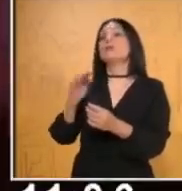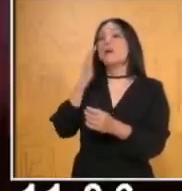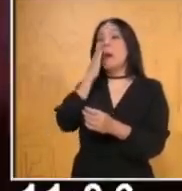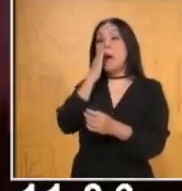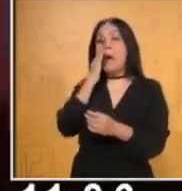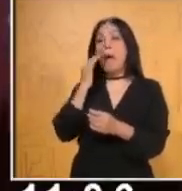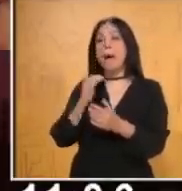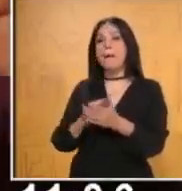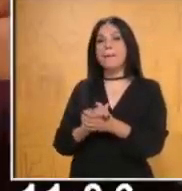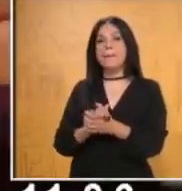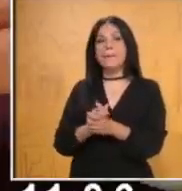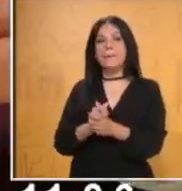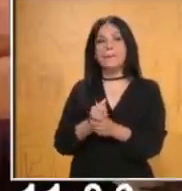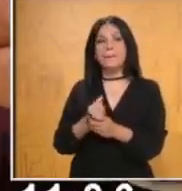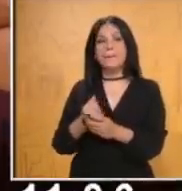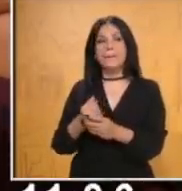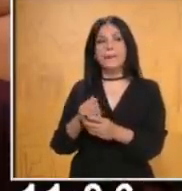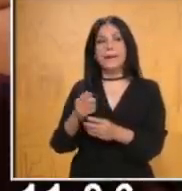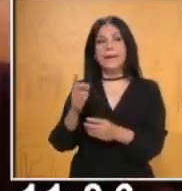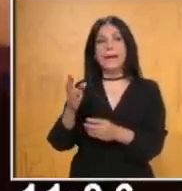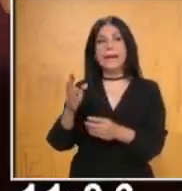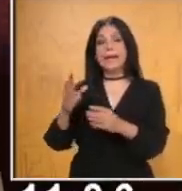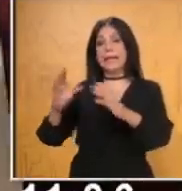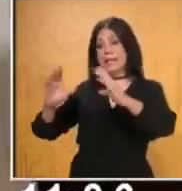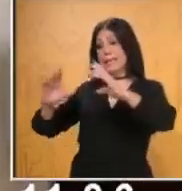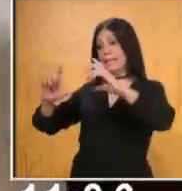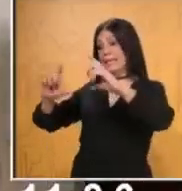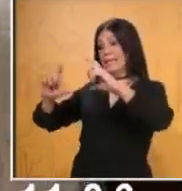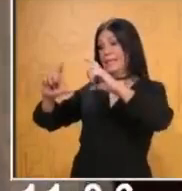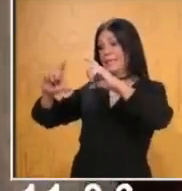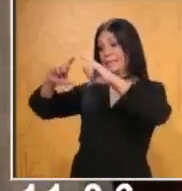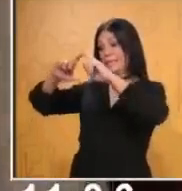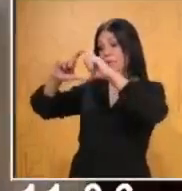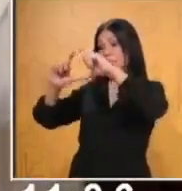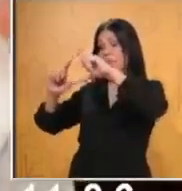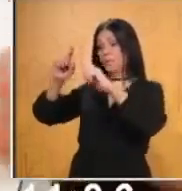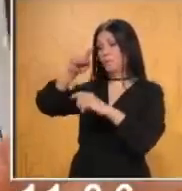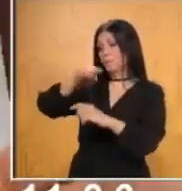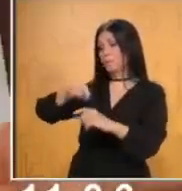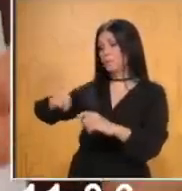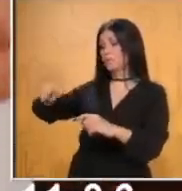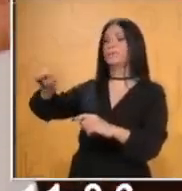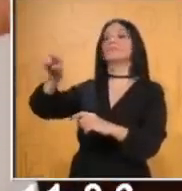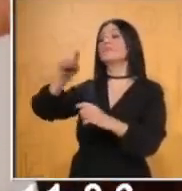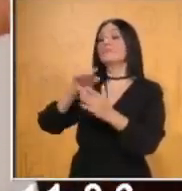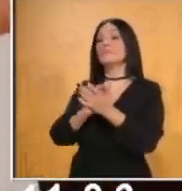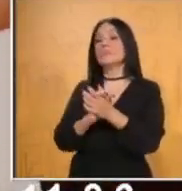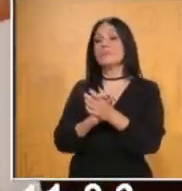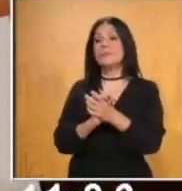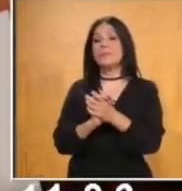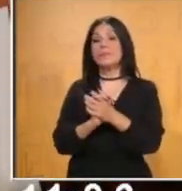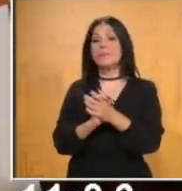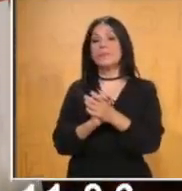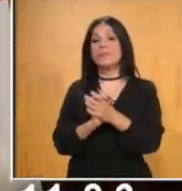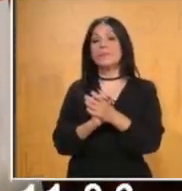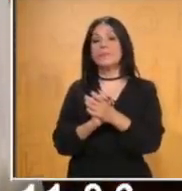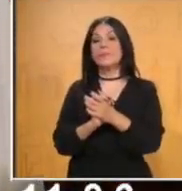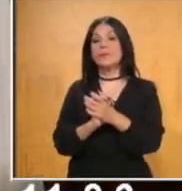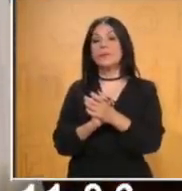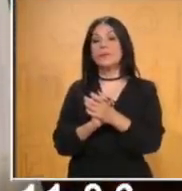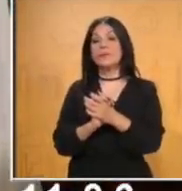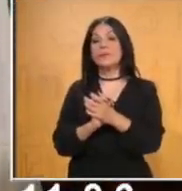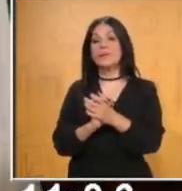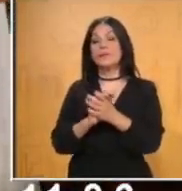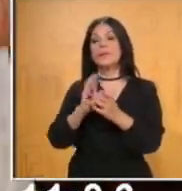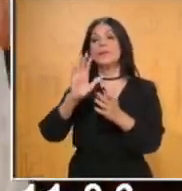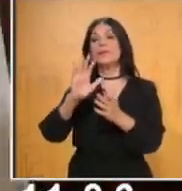bien? En este caso nosotros recortamos el círculo. Este círculo en la circunferencia completa